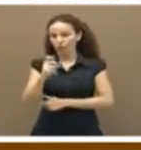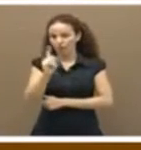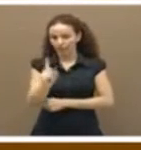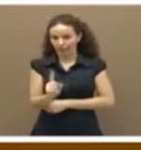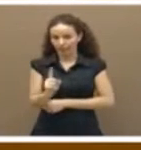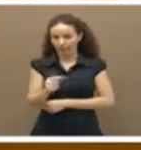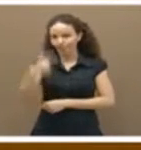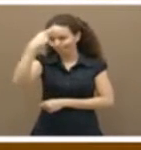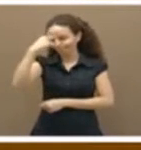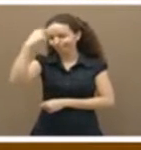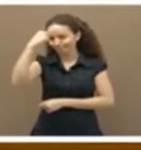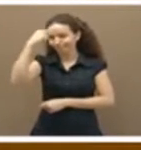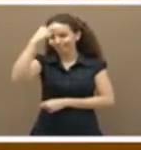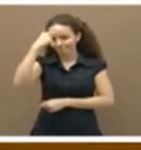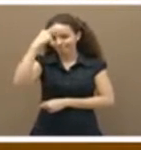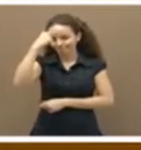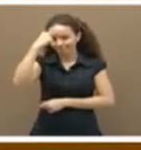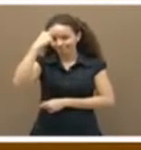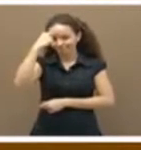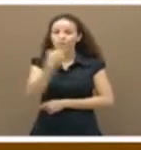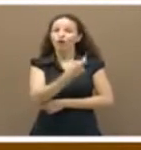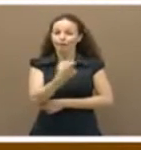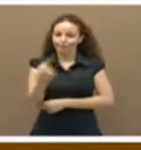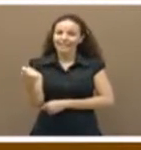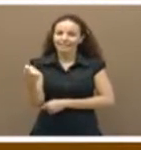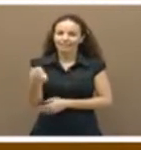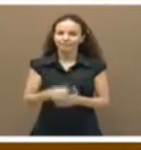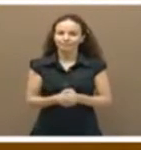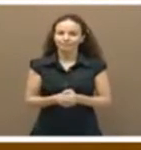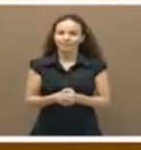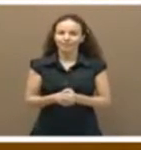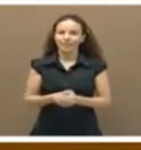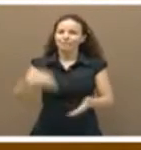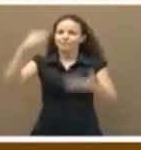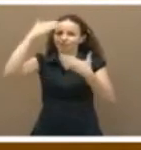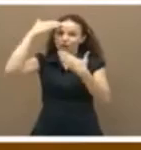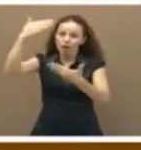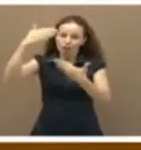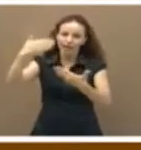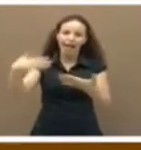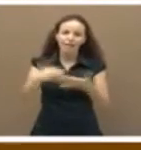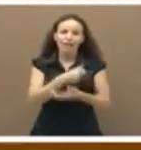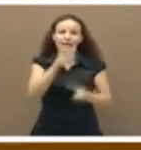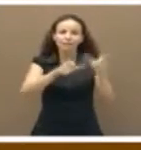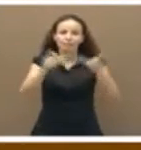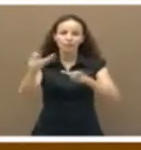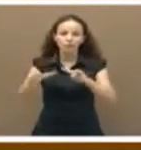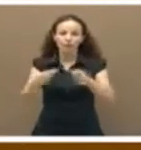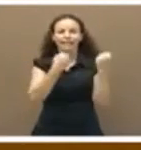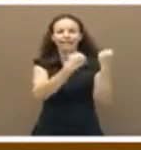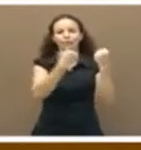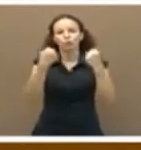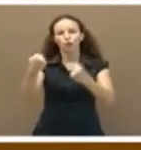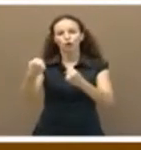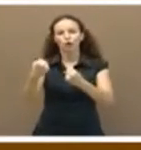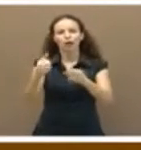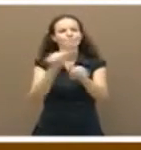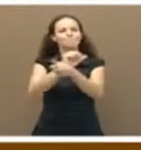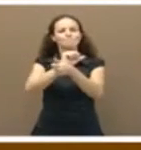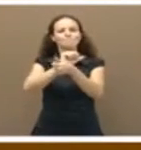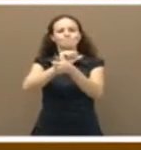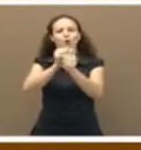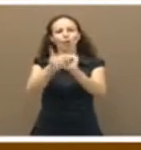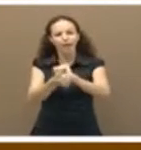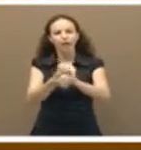Les echamos en falta y nos hacen mucha falta. Felicidades hoy para las personas e instituciones ejemplares que